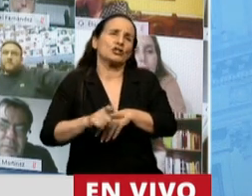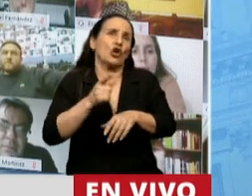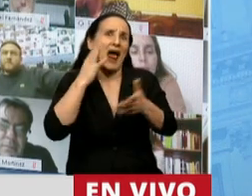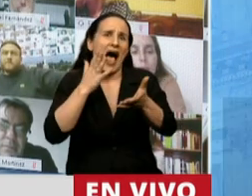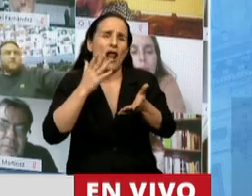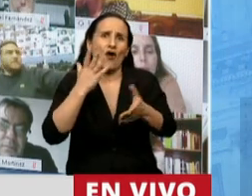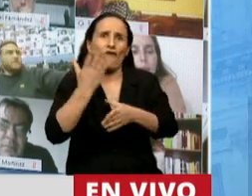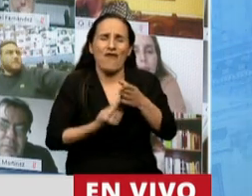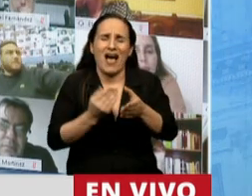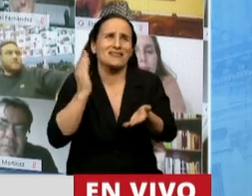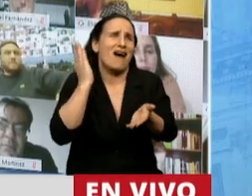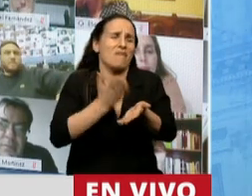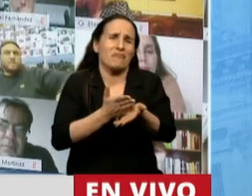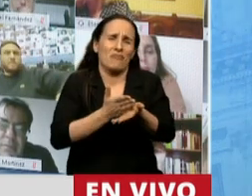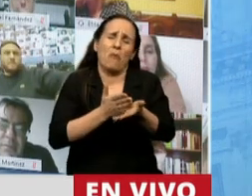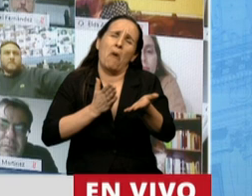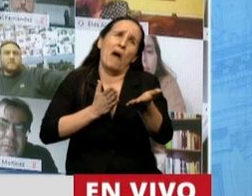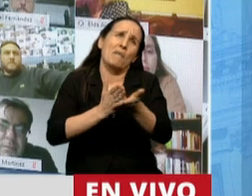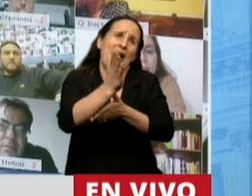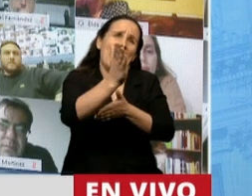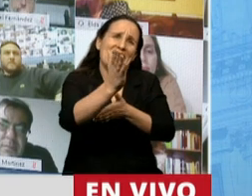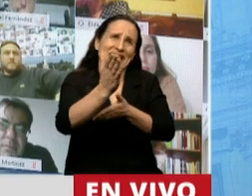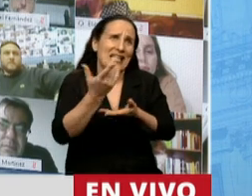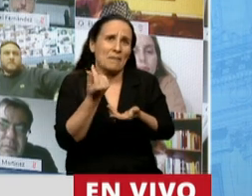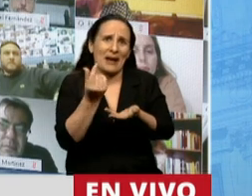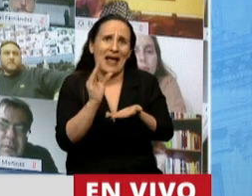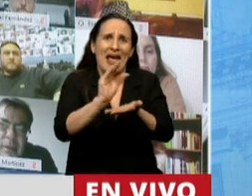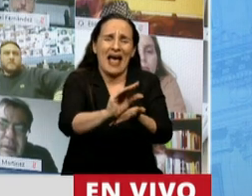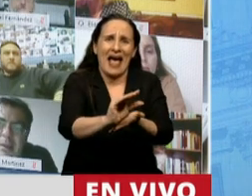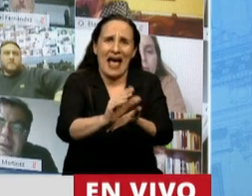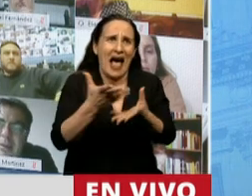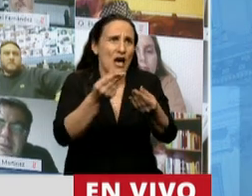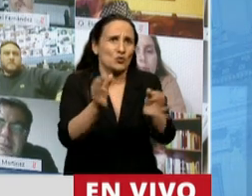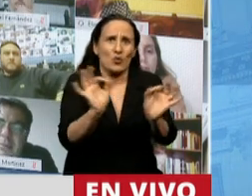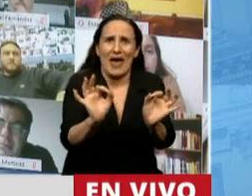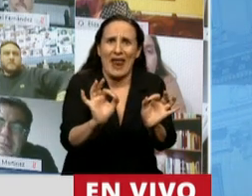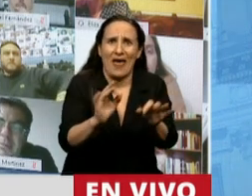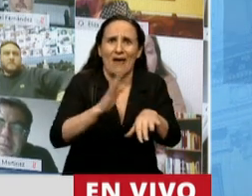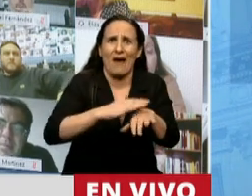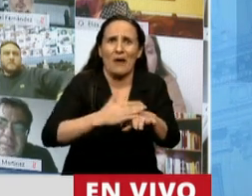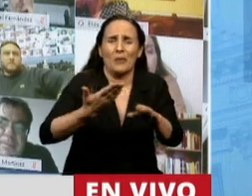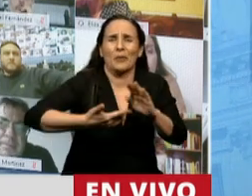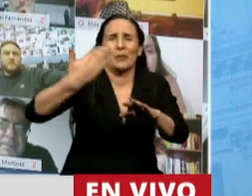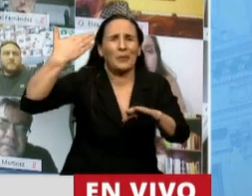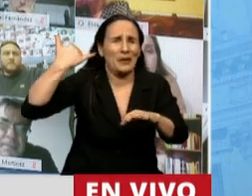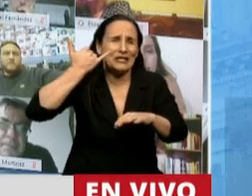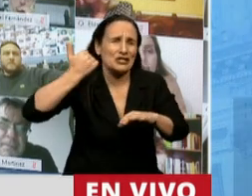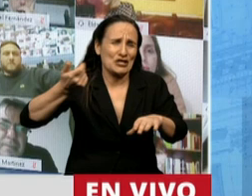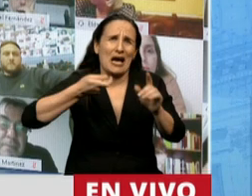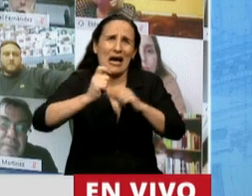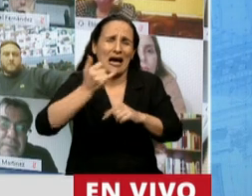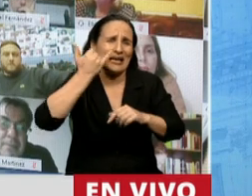condenada a recibir ninguna ayuda por alguna acción que pudo haber sido juzgada y